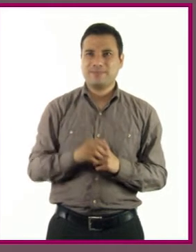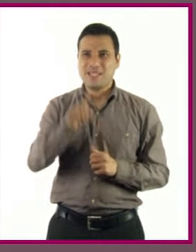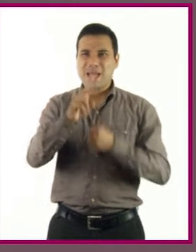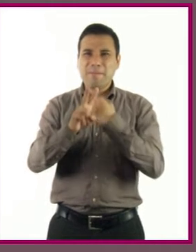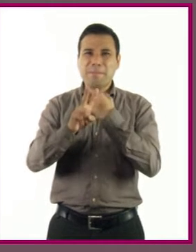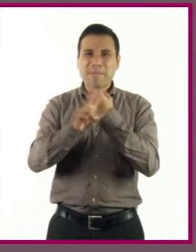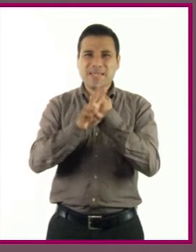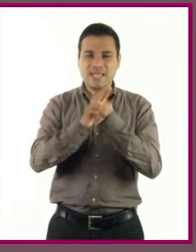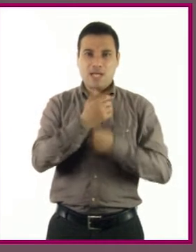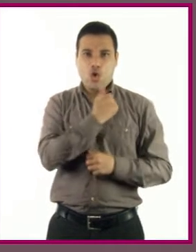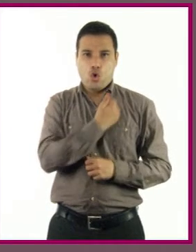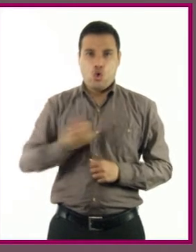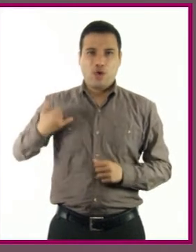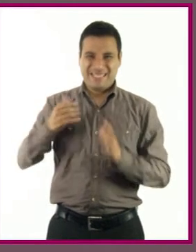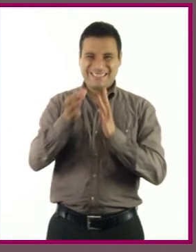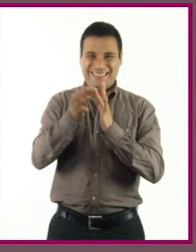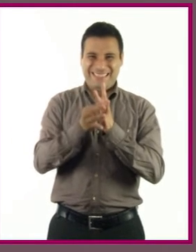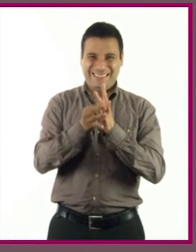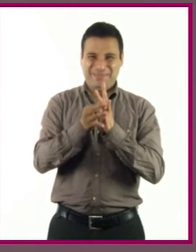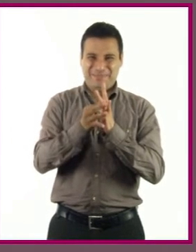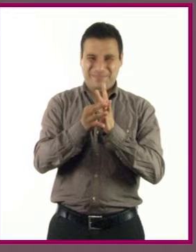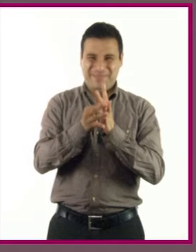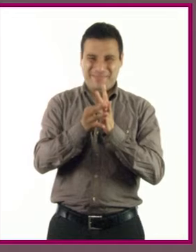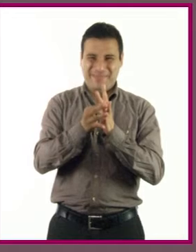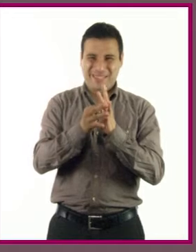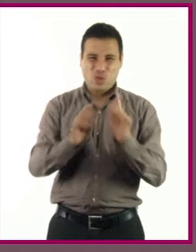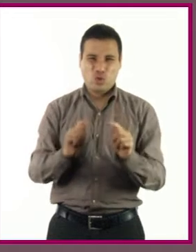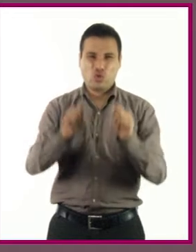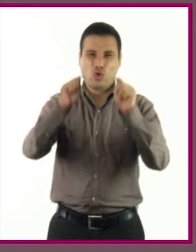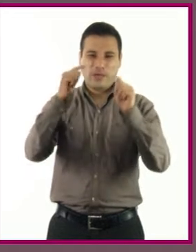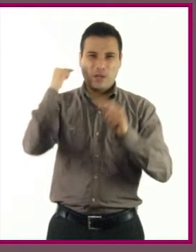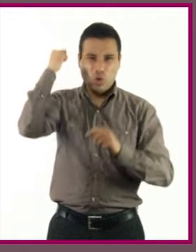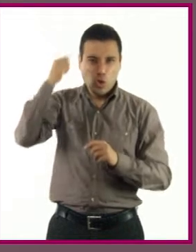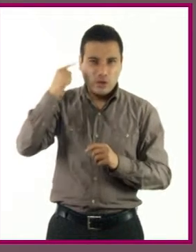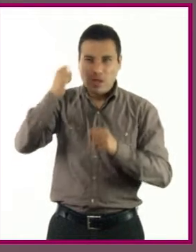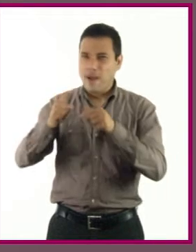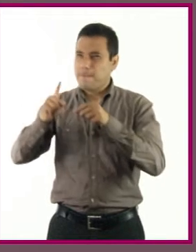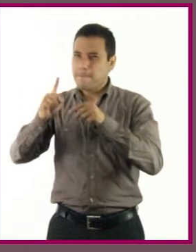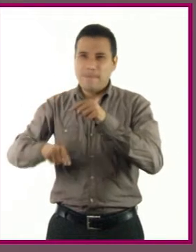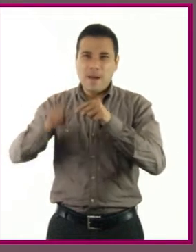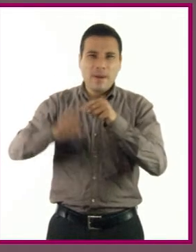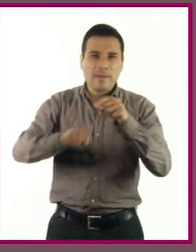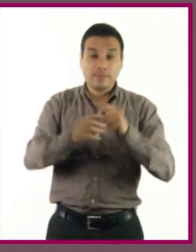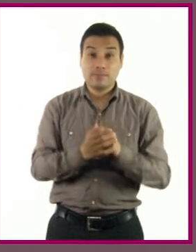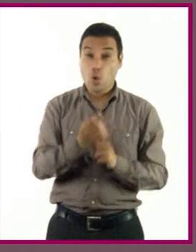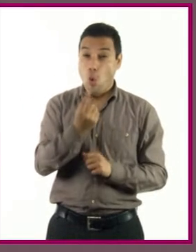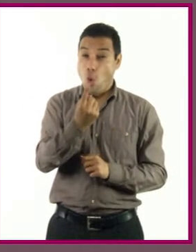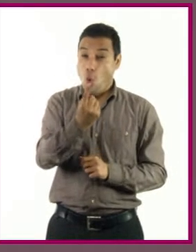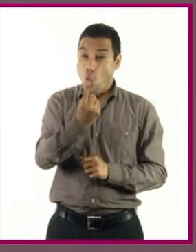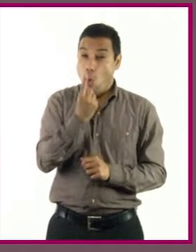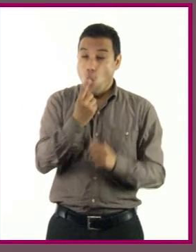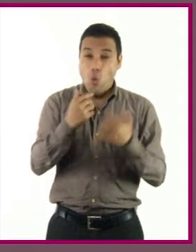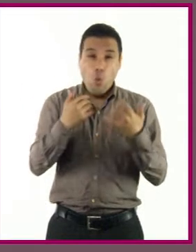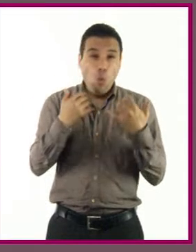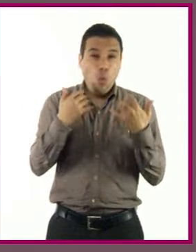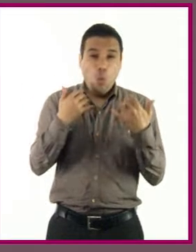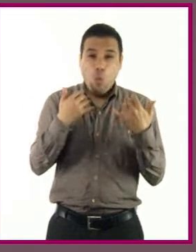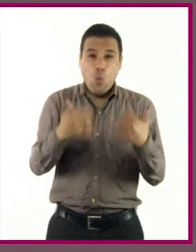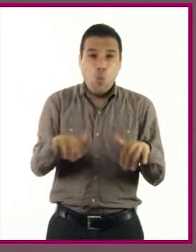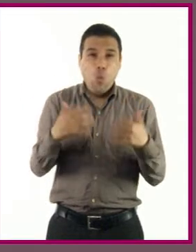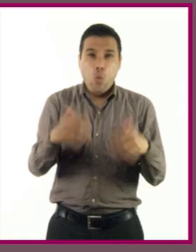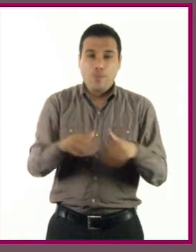joyas de la corona en la Torre de Londres. Pero sin duda, la experiencia más dramática fue la de